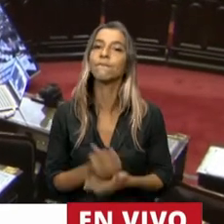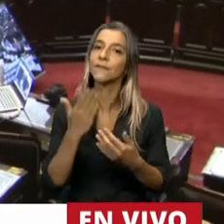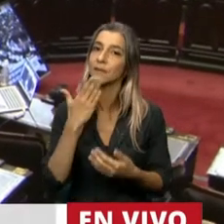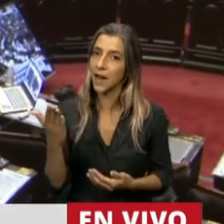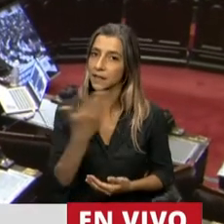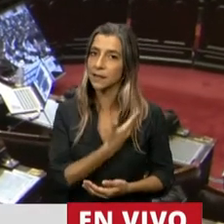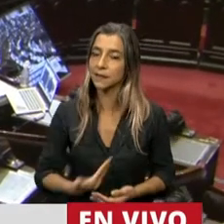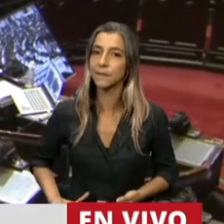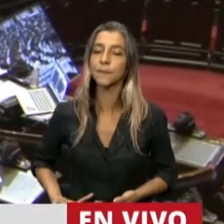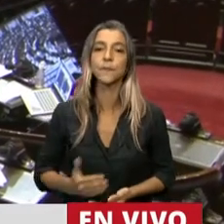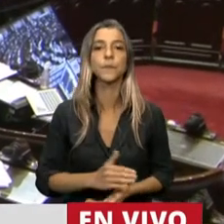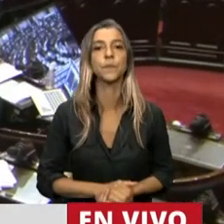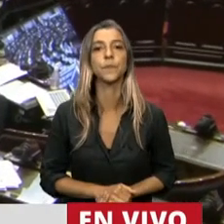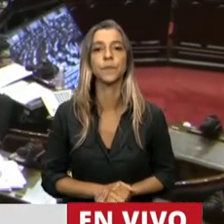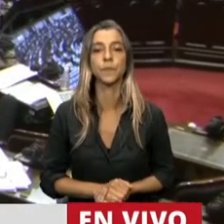Gracias, señor presidente.